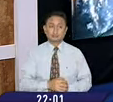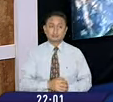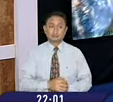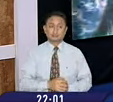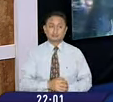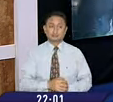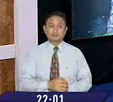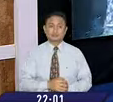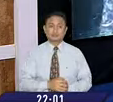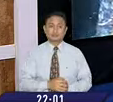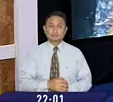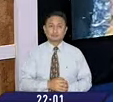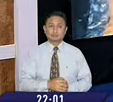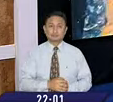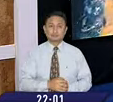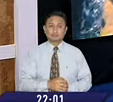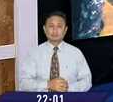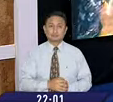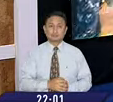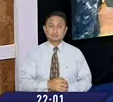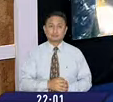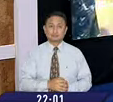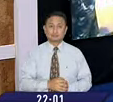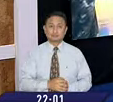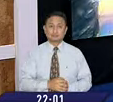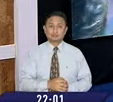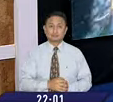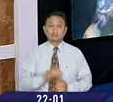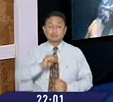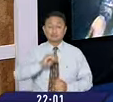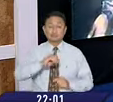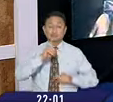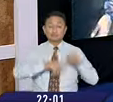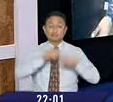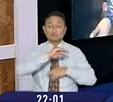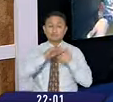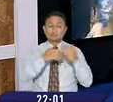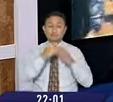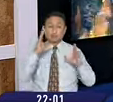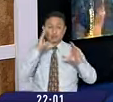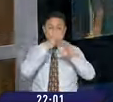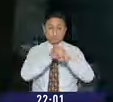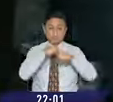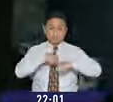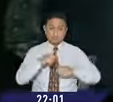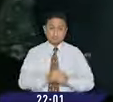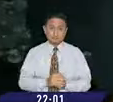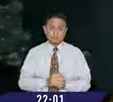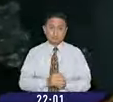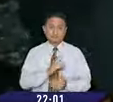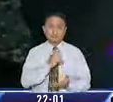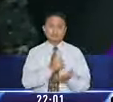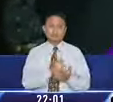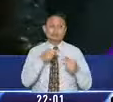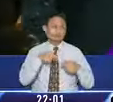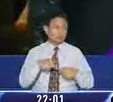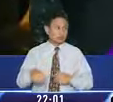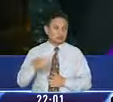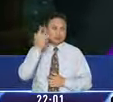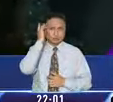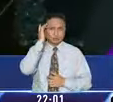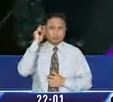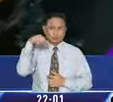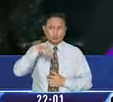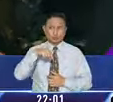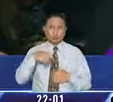Hola, hola, hola. ¿Qué tal en Estudios Centrales? María Fernanda, amigos televidentes, muy buenas noches. Así es, un ambiente de tensión es el que se